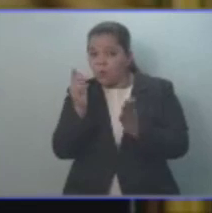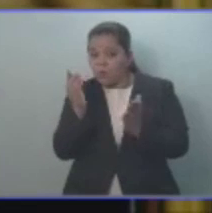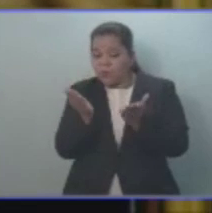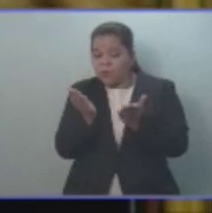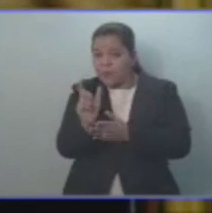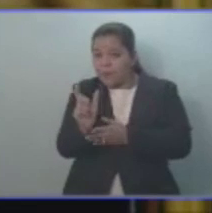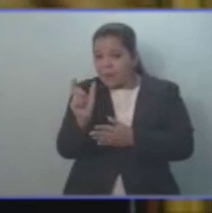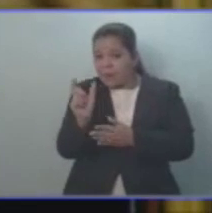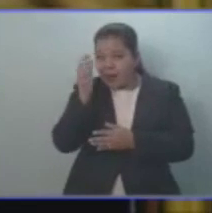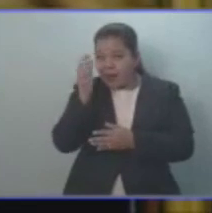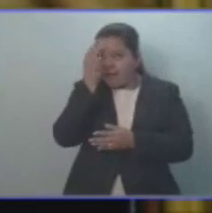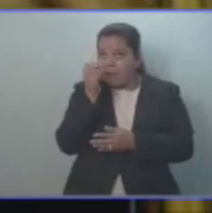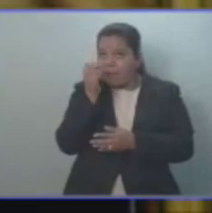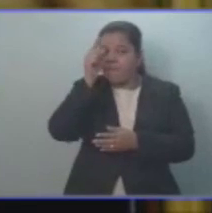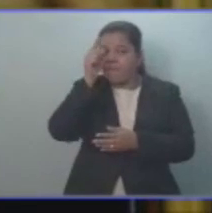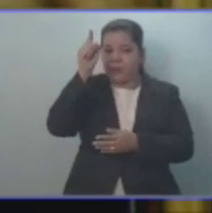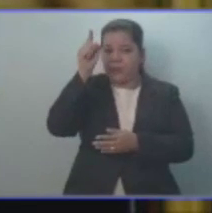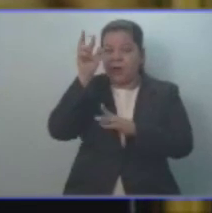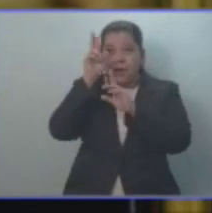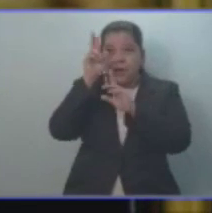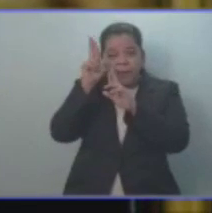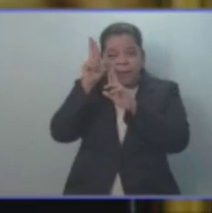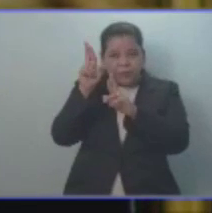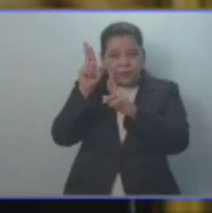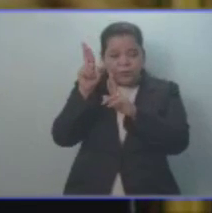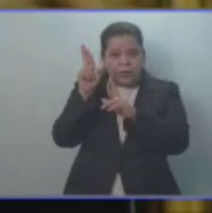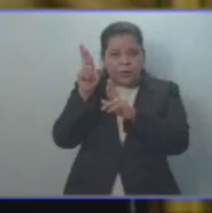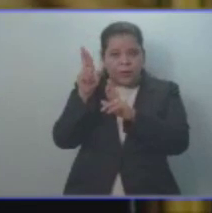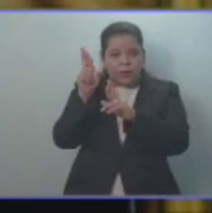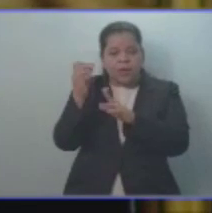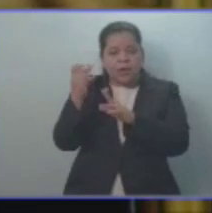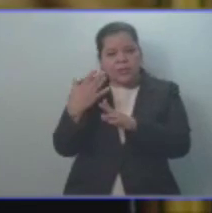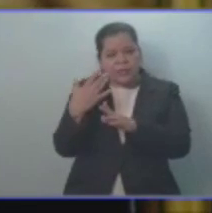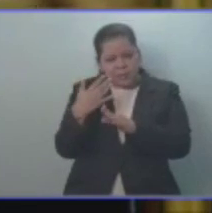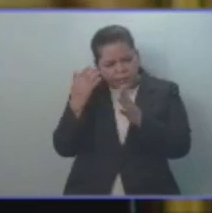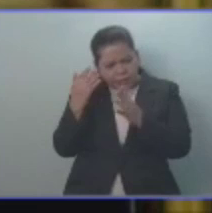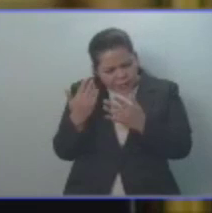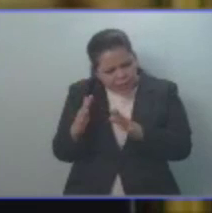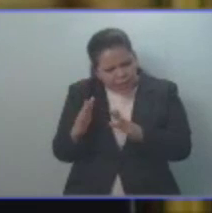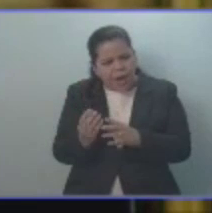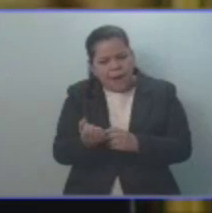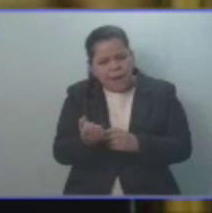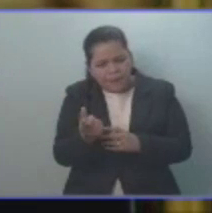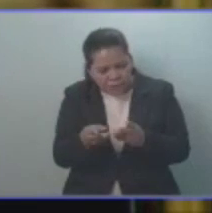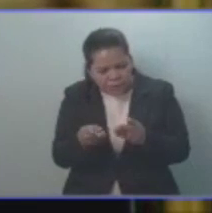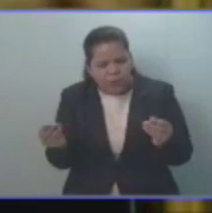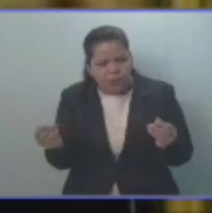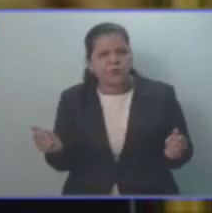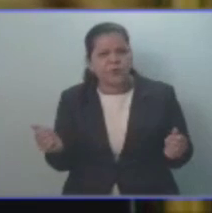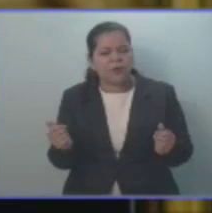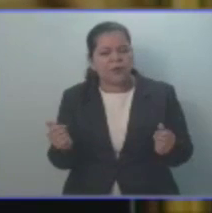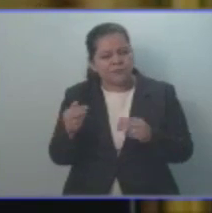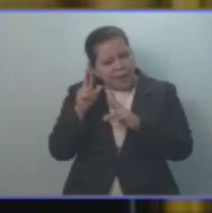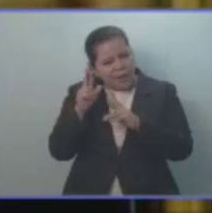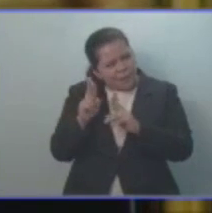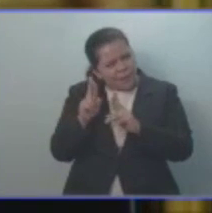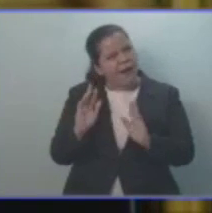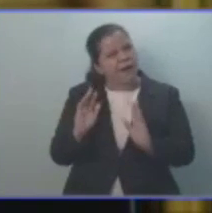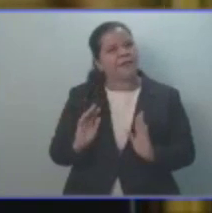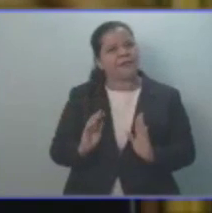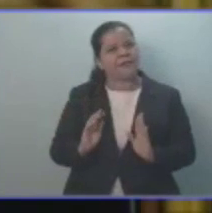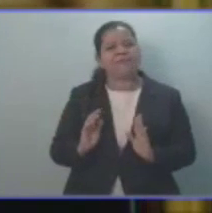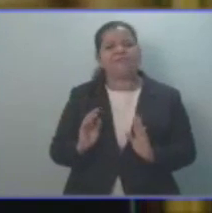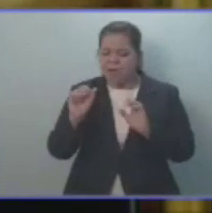y de esperanza que nos dice: hay salida, hay esperanza,